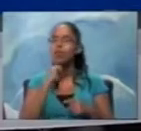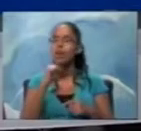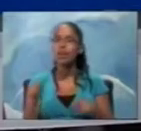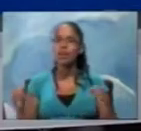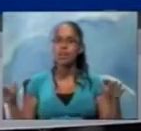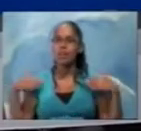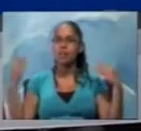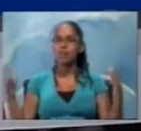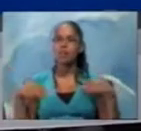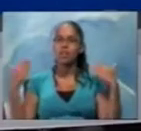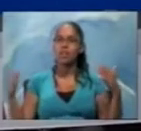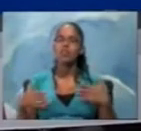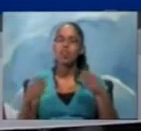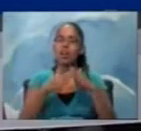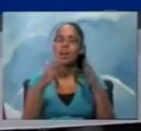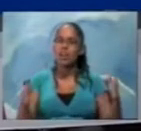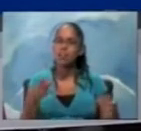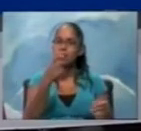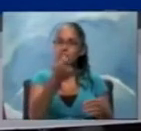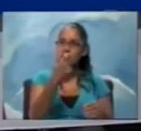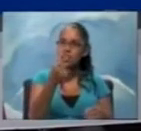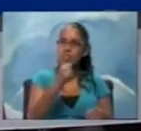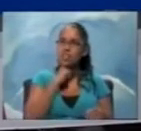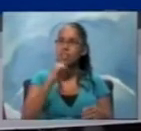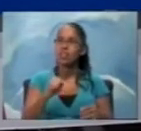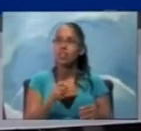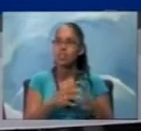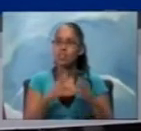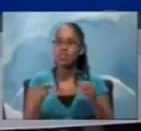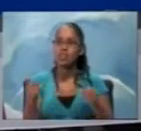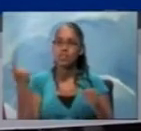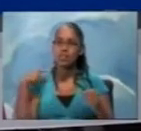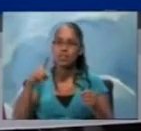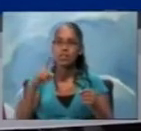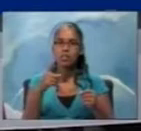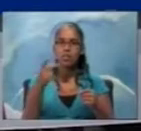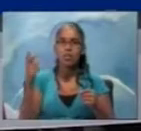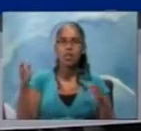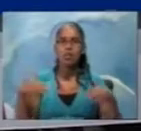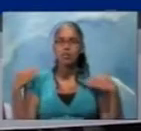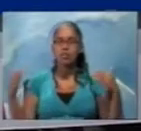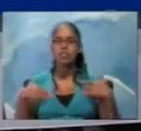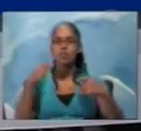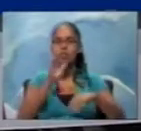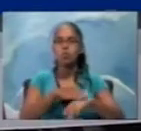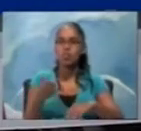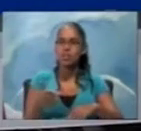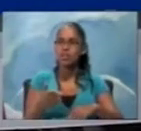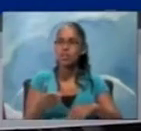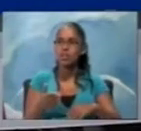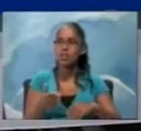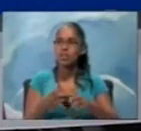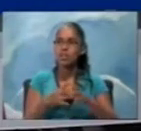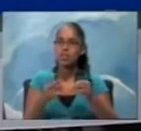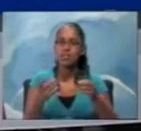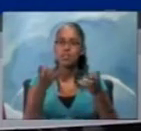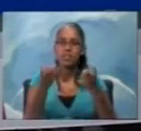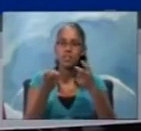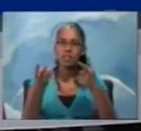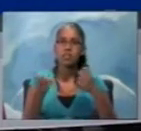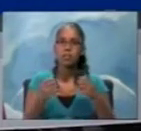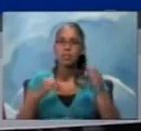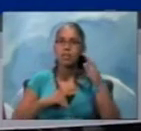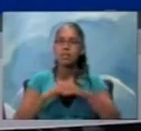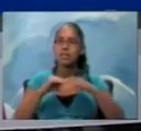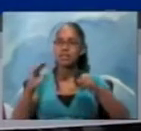la gran cantidad de dinero que ganaba. ¿Era feliz? Claro, doctor Puerta, porque me satisfizo todo lo que me daban. Ellos me